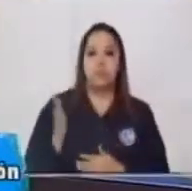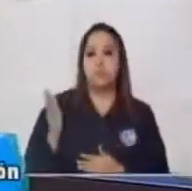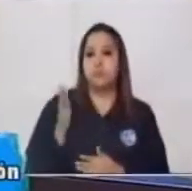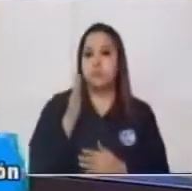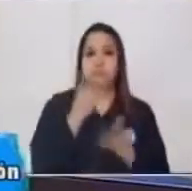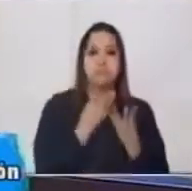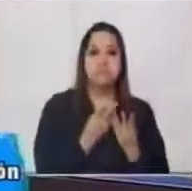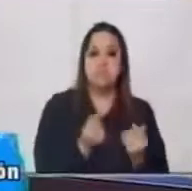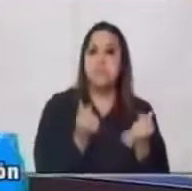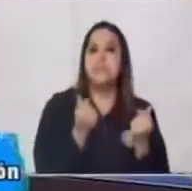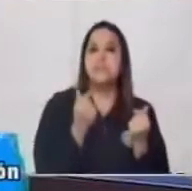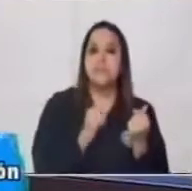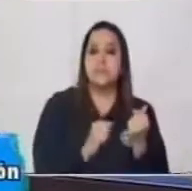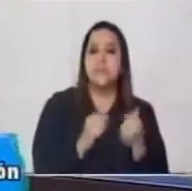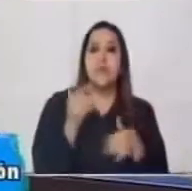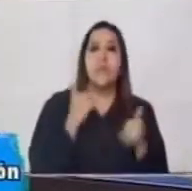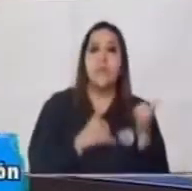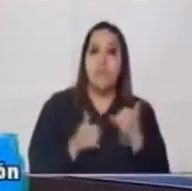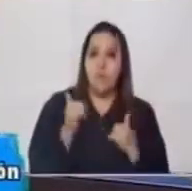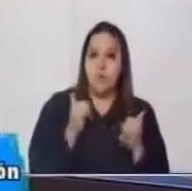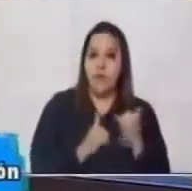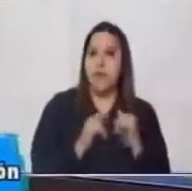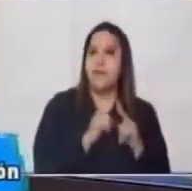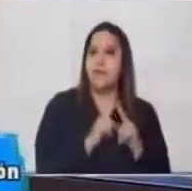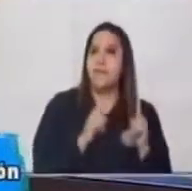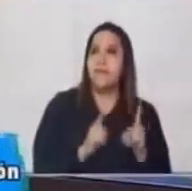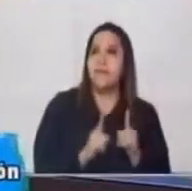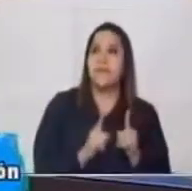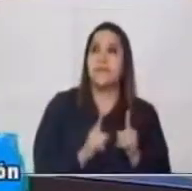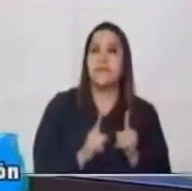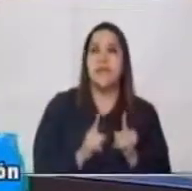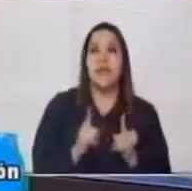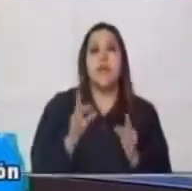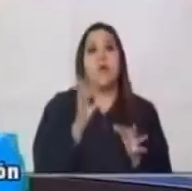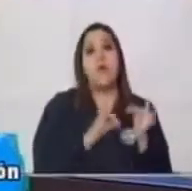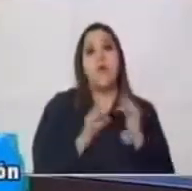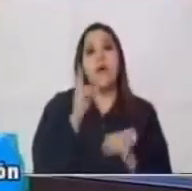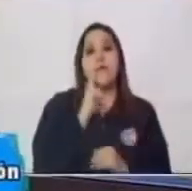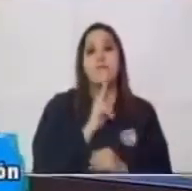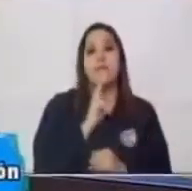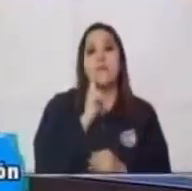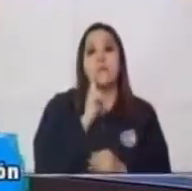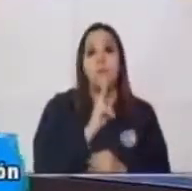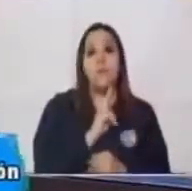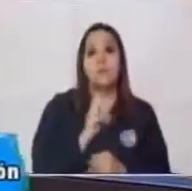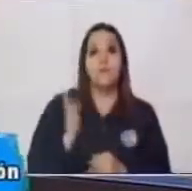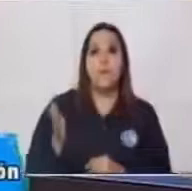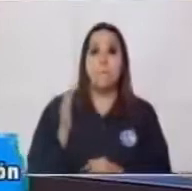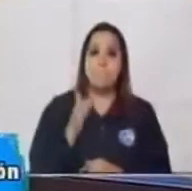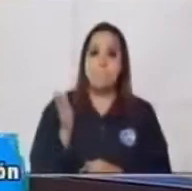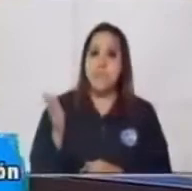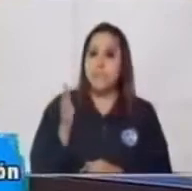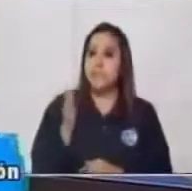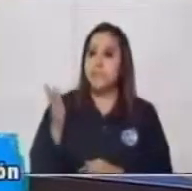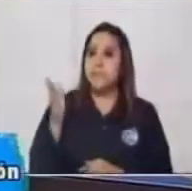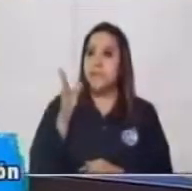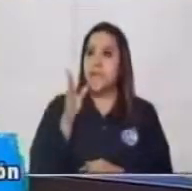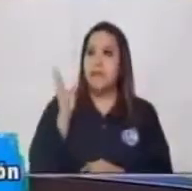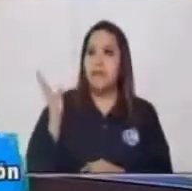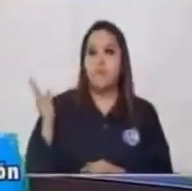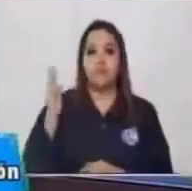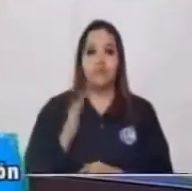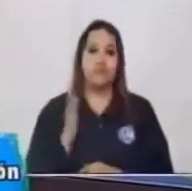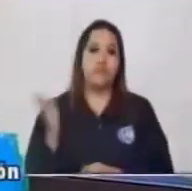lo utilizo como juegan. El verbo pasear lo estoy utilizando de modo simple cuando digo